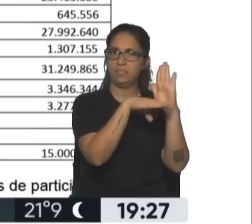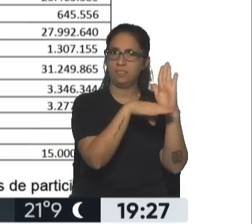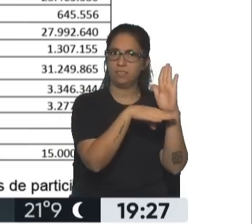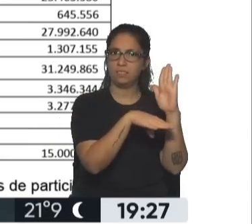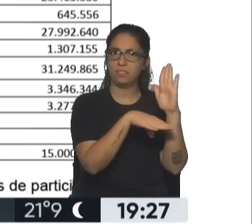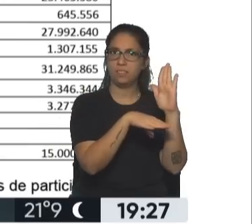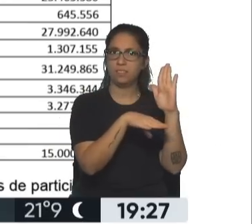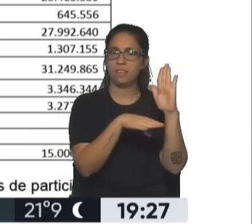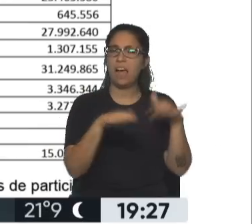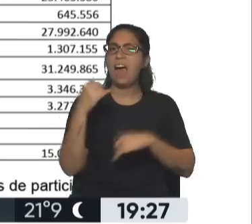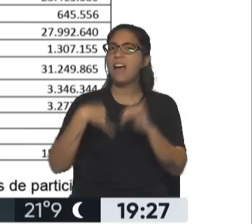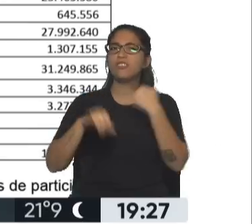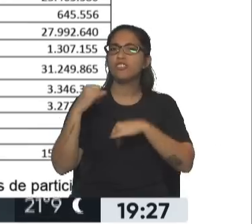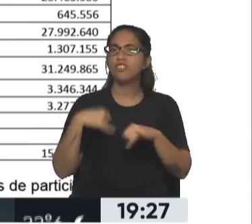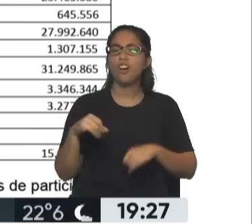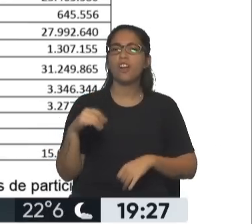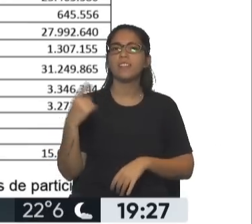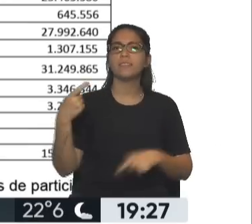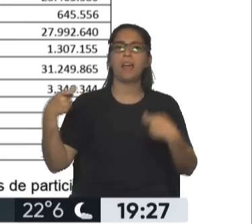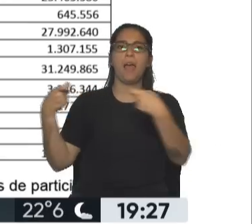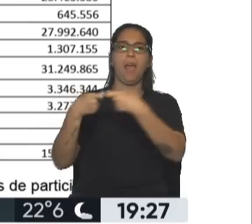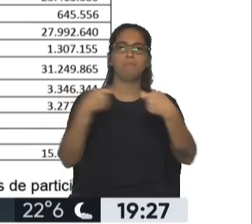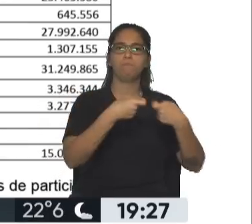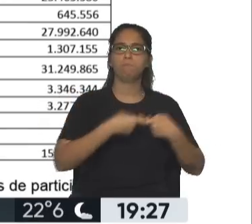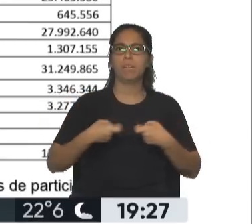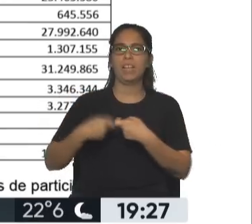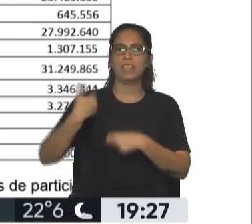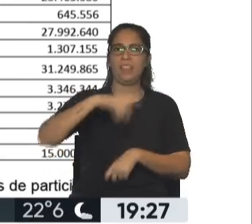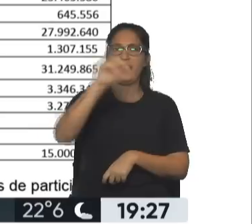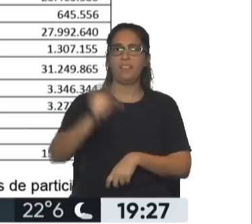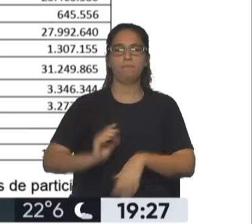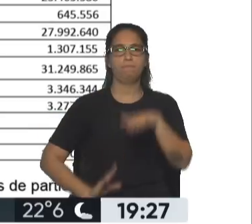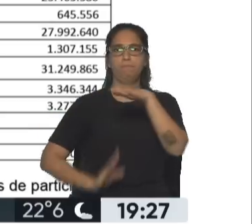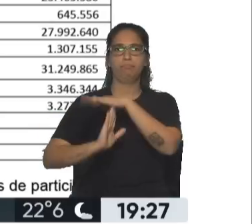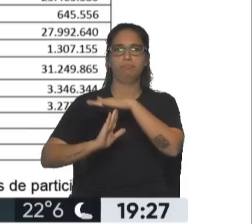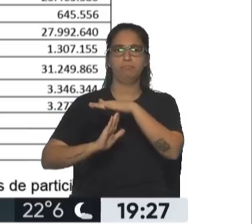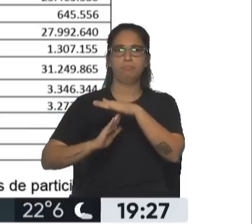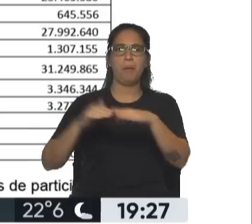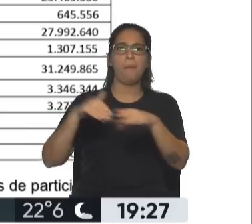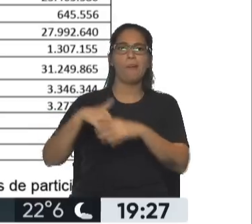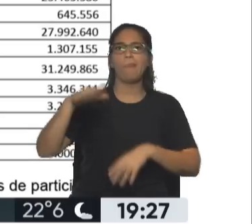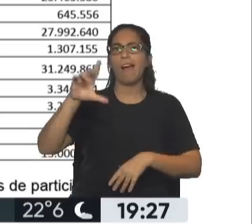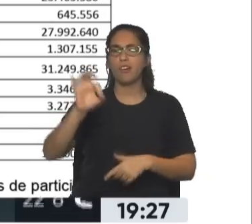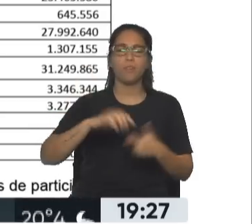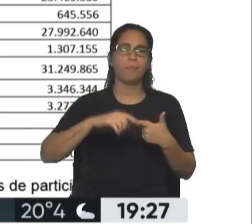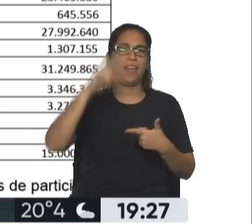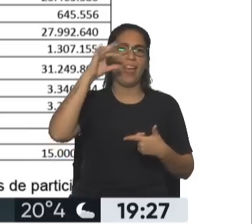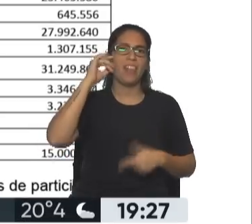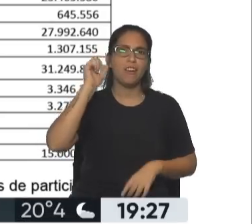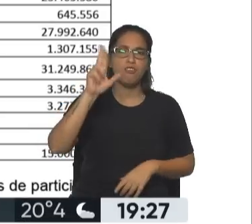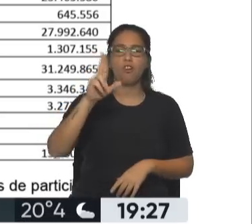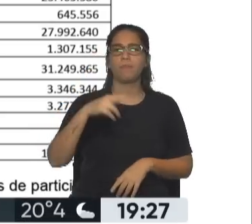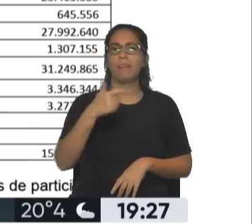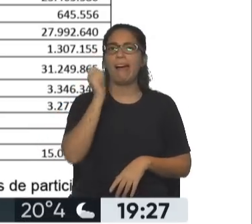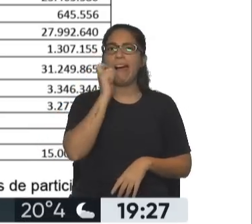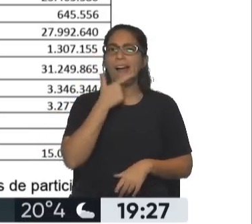de las principales empresas argentinas. Banco Macro, Edenor, distribuidora del